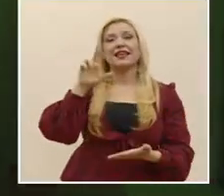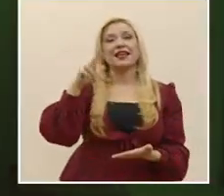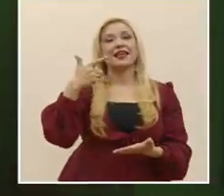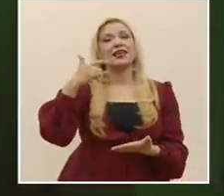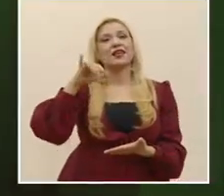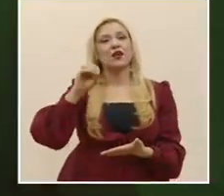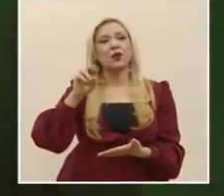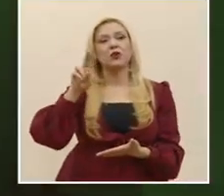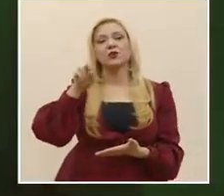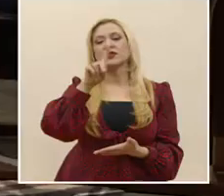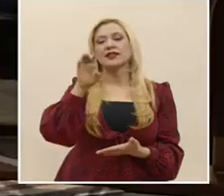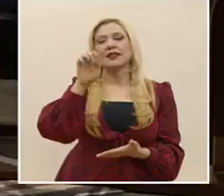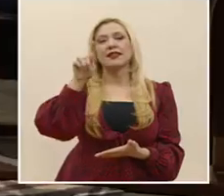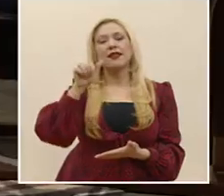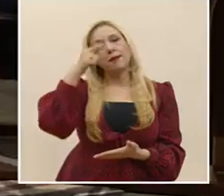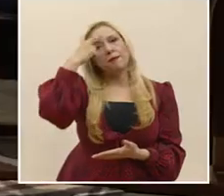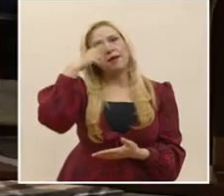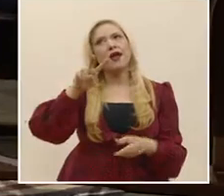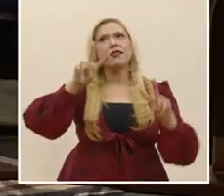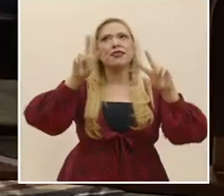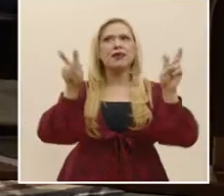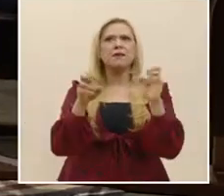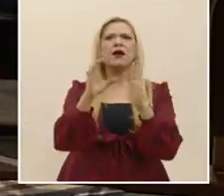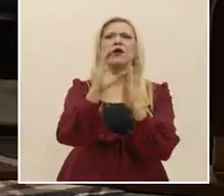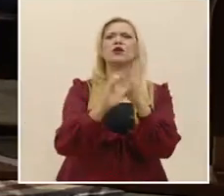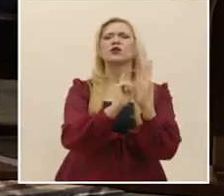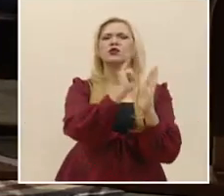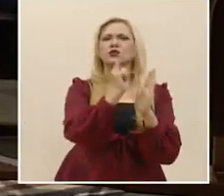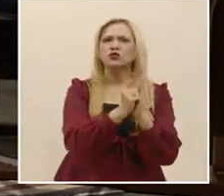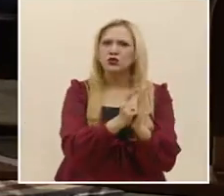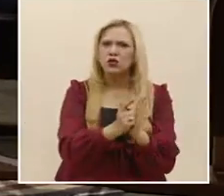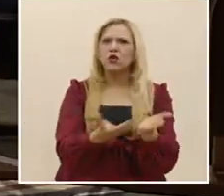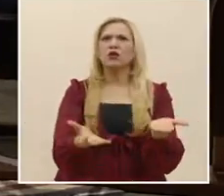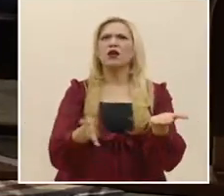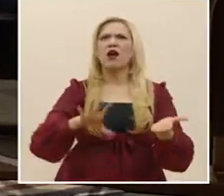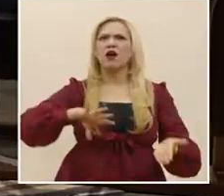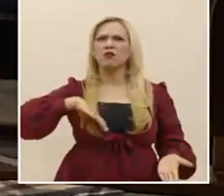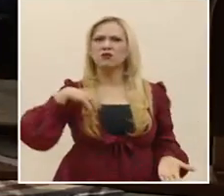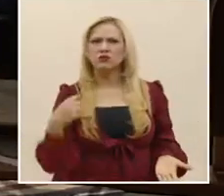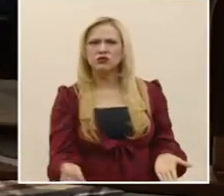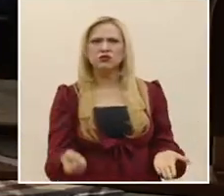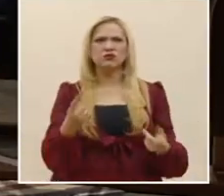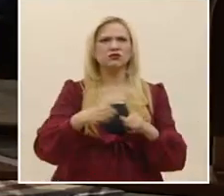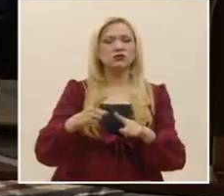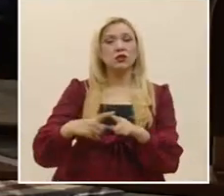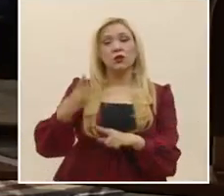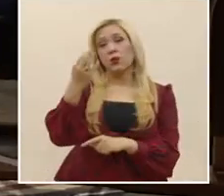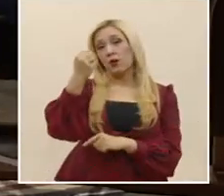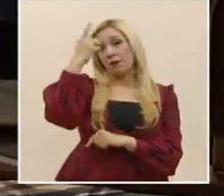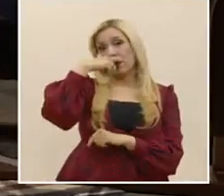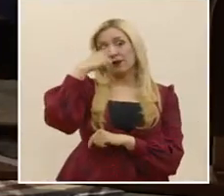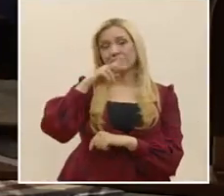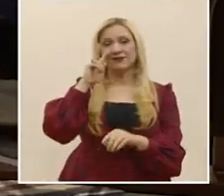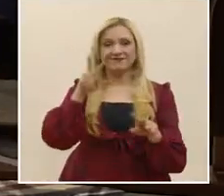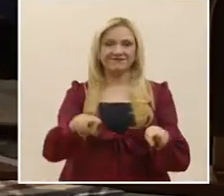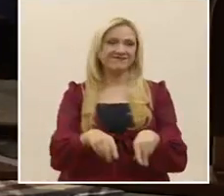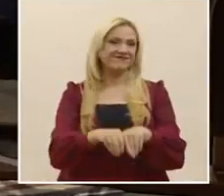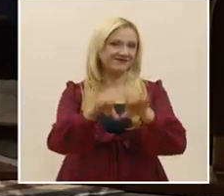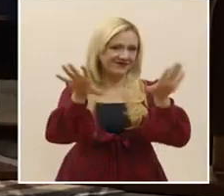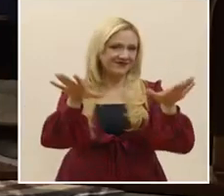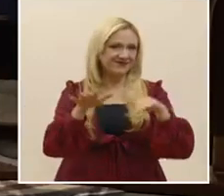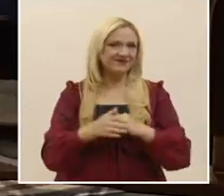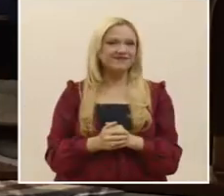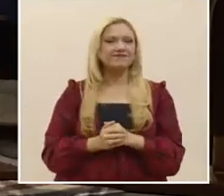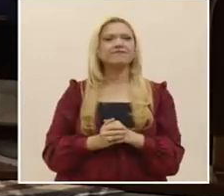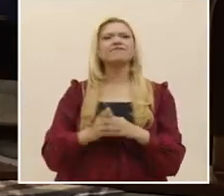se abordará el tema del constitucionalismo abuso. Se transmite a las 9 de la noche. En esta ocasión tendrá